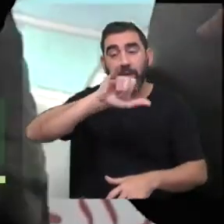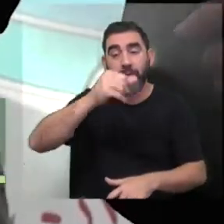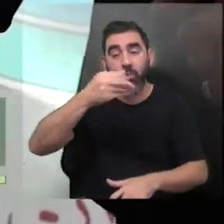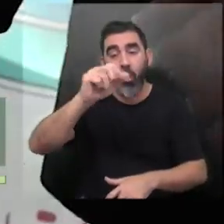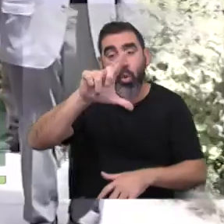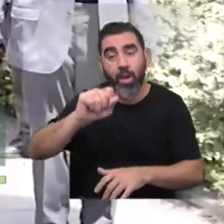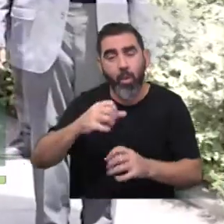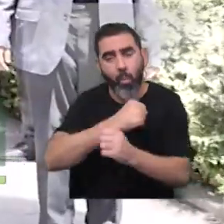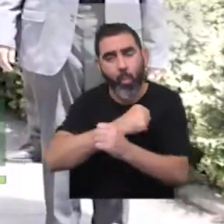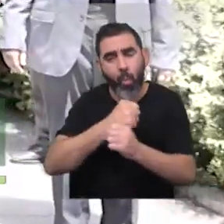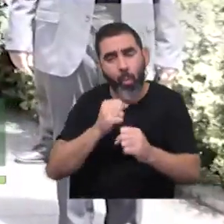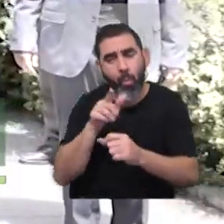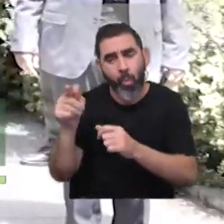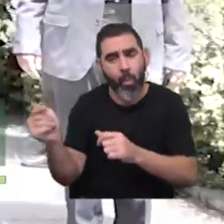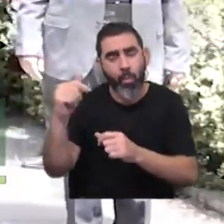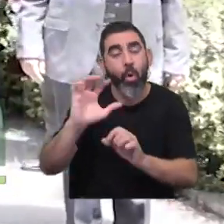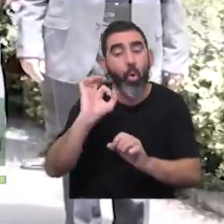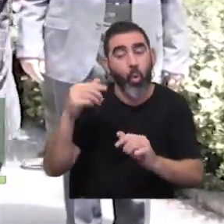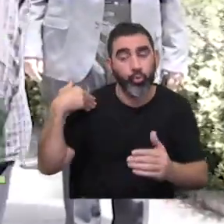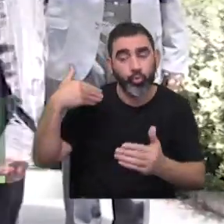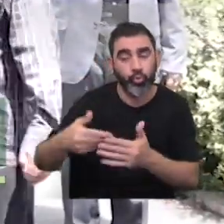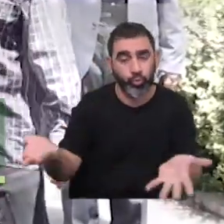intercambio de bombardeos también desde